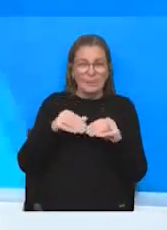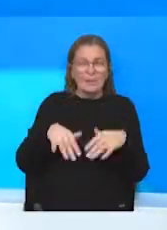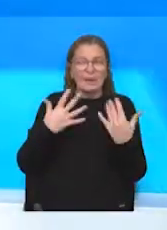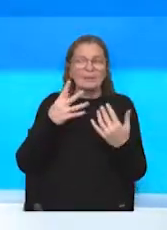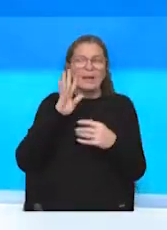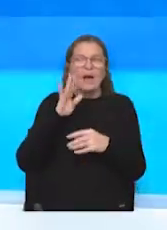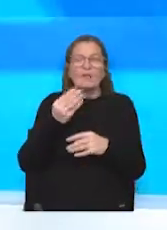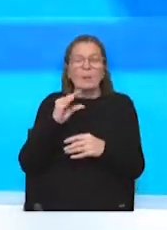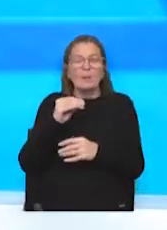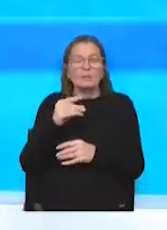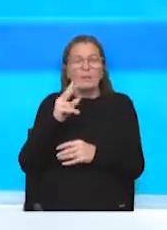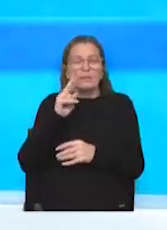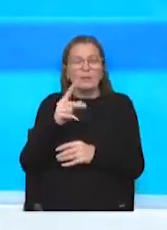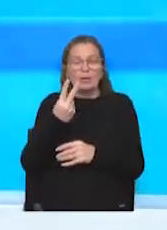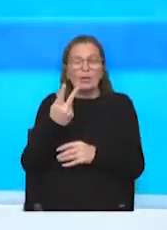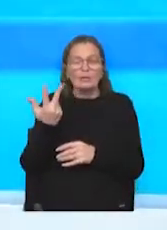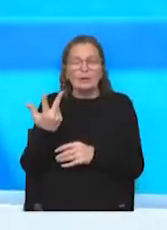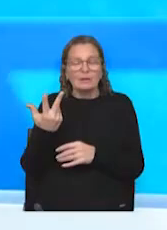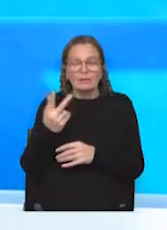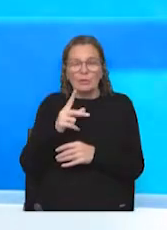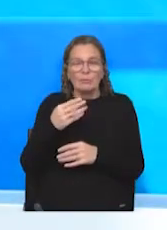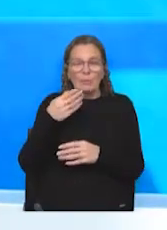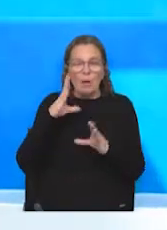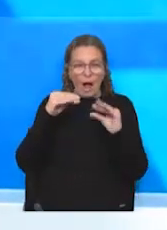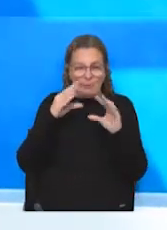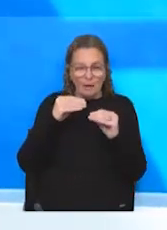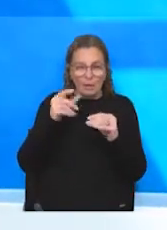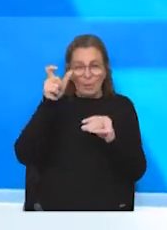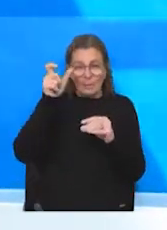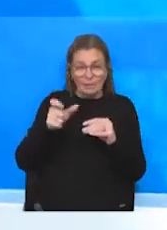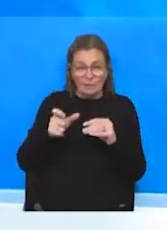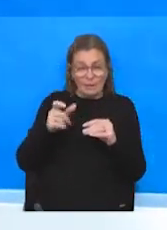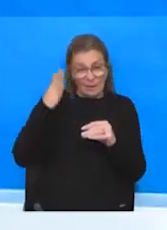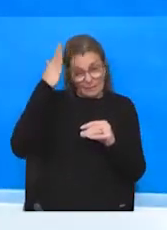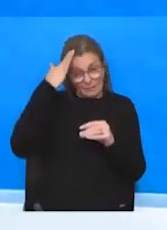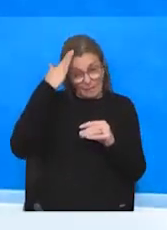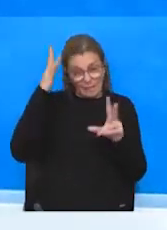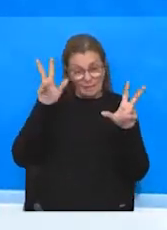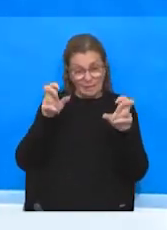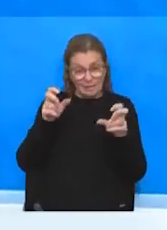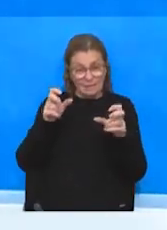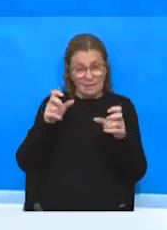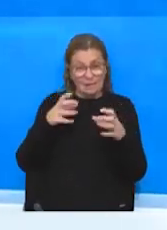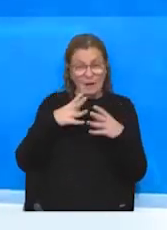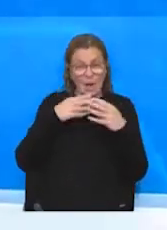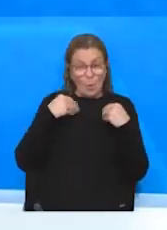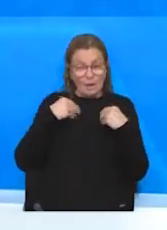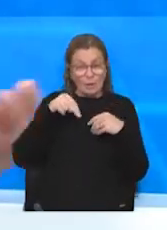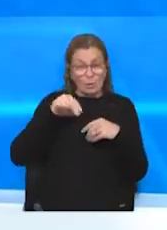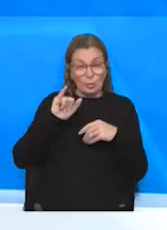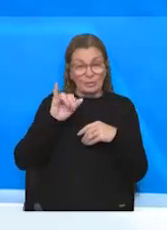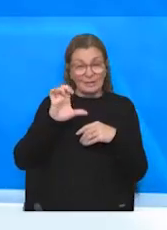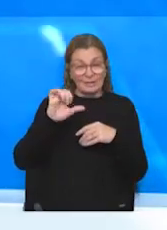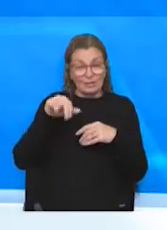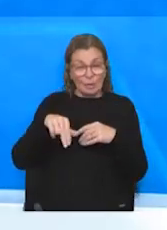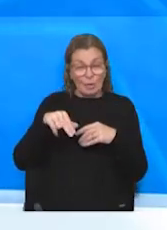sé haber visto dos o tres cosas no hemos ido a conversatorios con gente formada en el tema de la escuela de nutrición junto con el fondo de